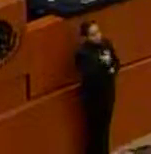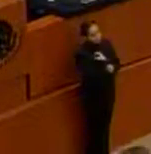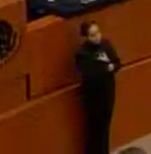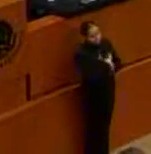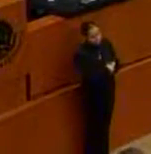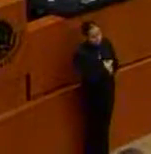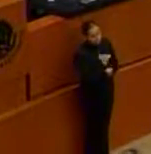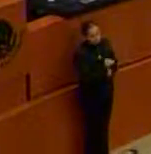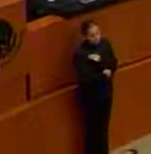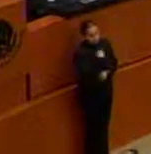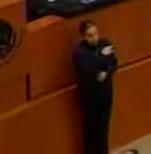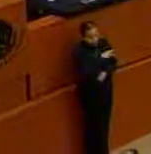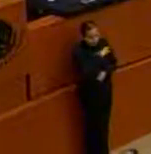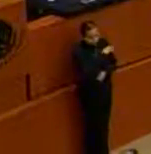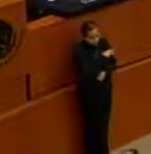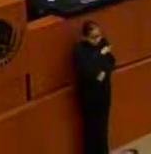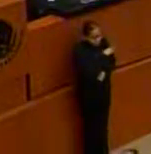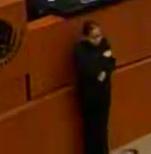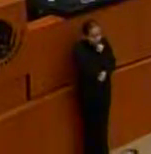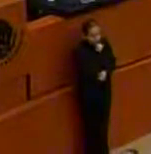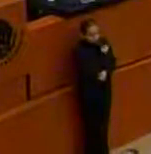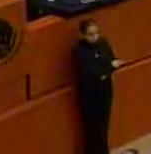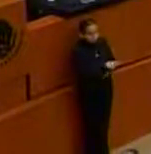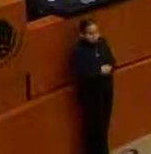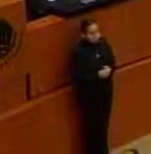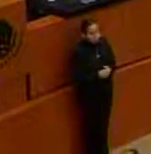por esta invitación y felicitarlos